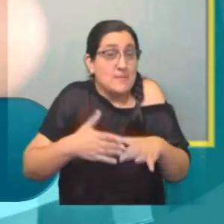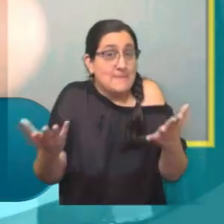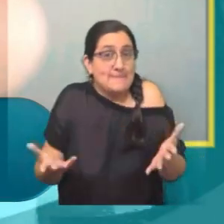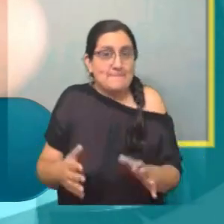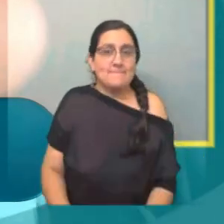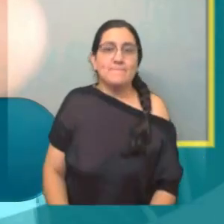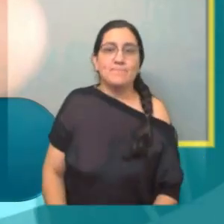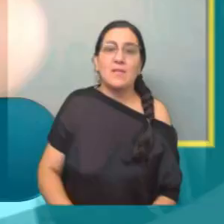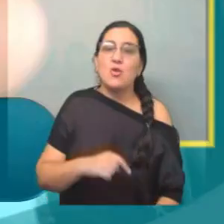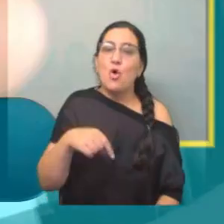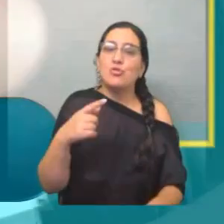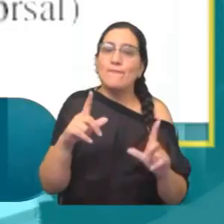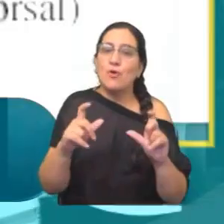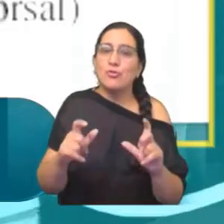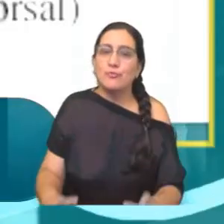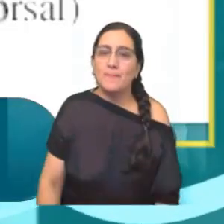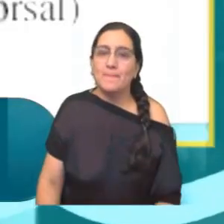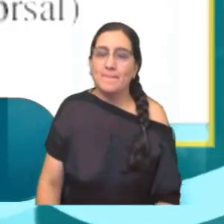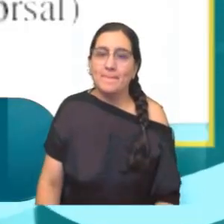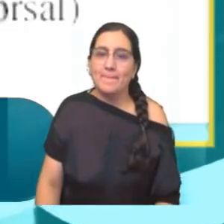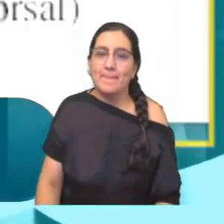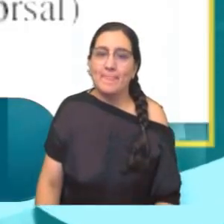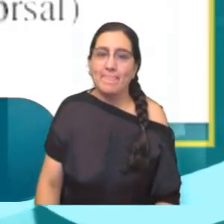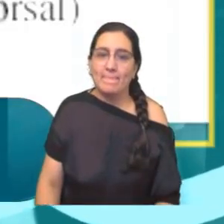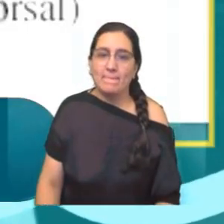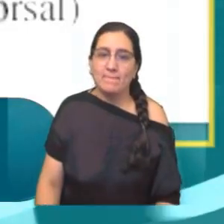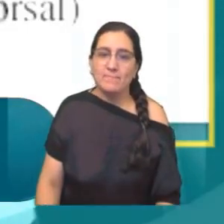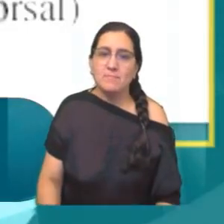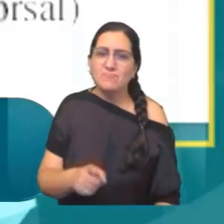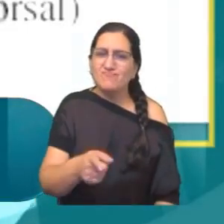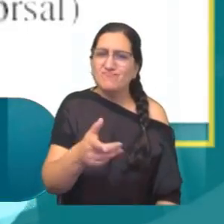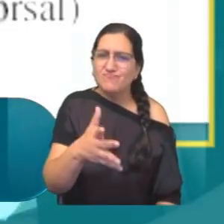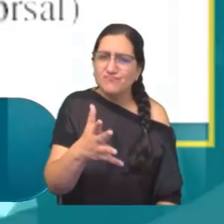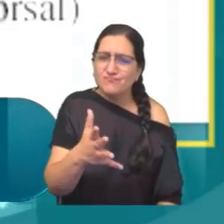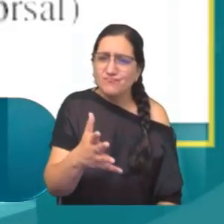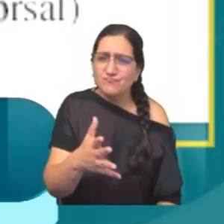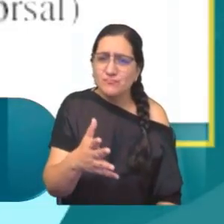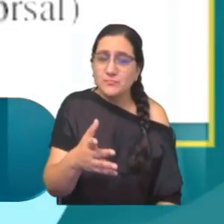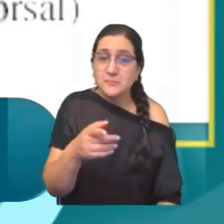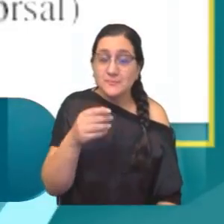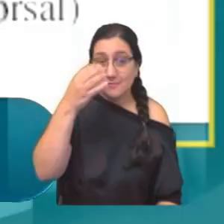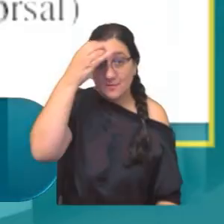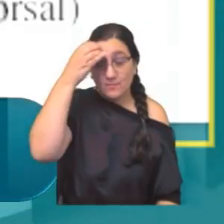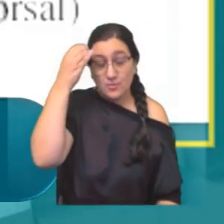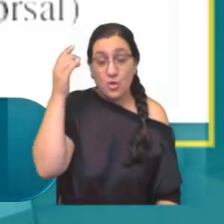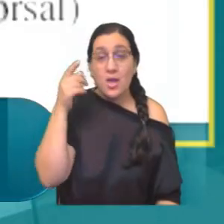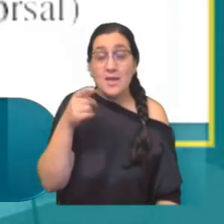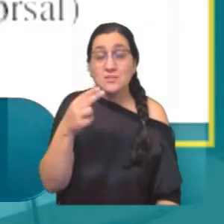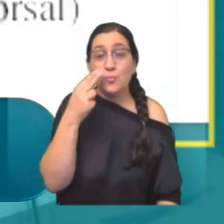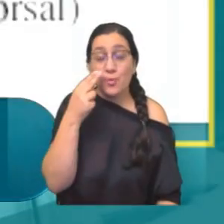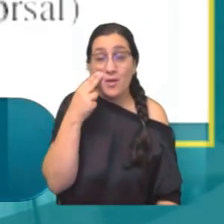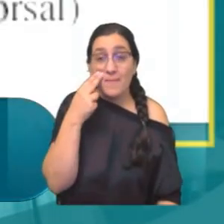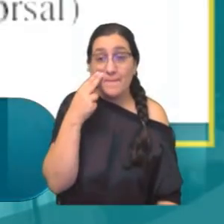ahí para ver si les parece. Hoy está surtida la sección de imagen. ¿Qué es eso? Mira, otro tipo de disfunciones de la mano tiene que ver